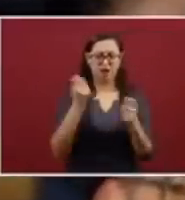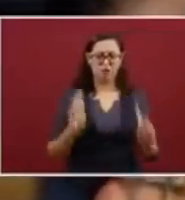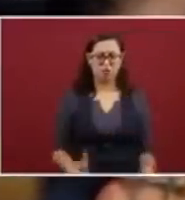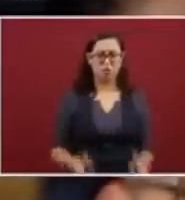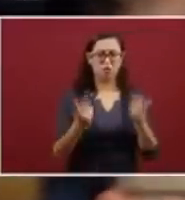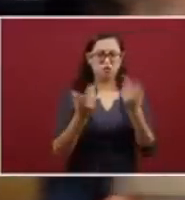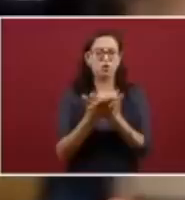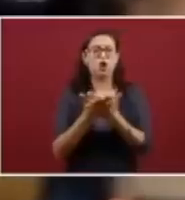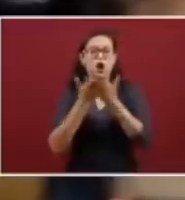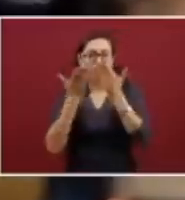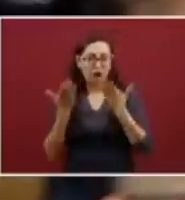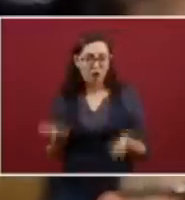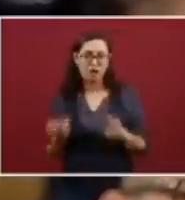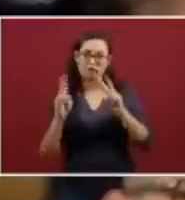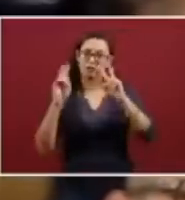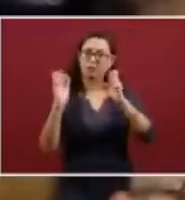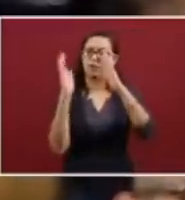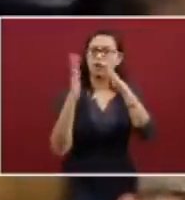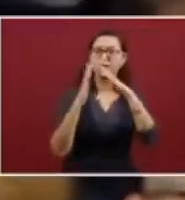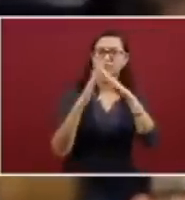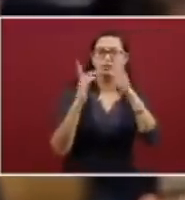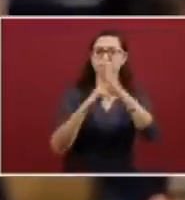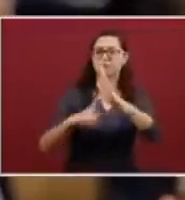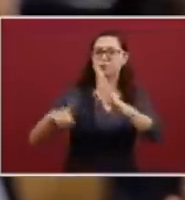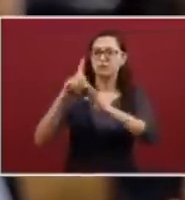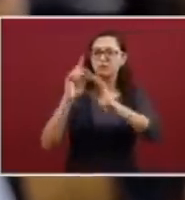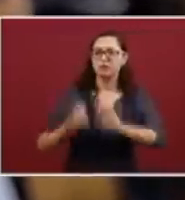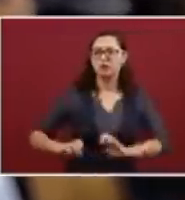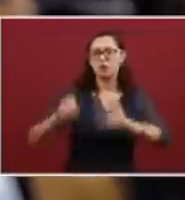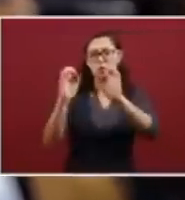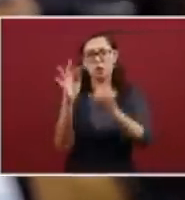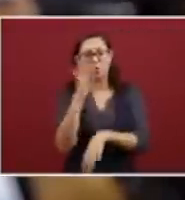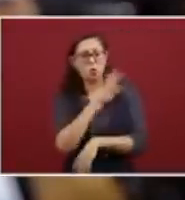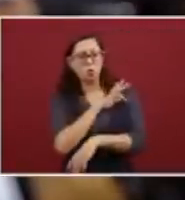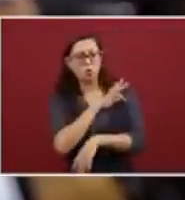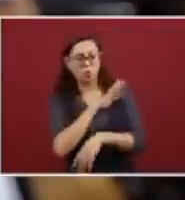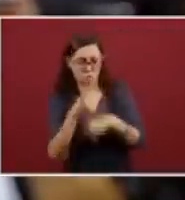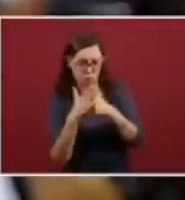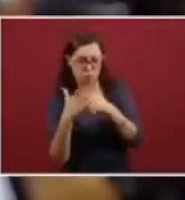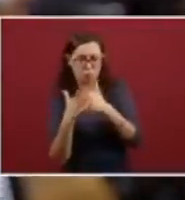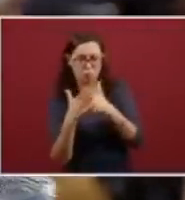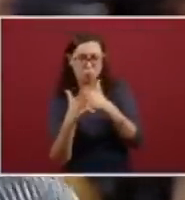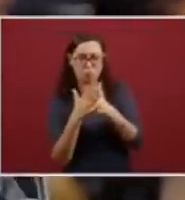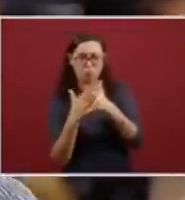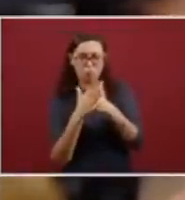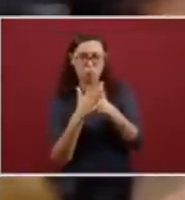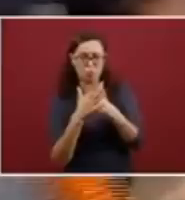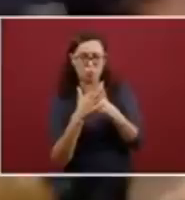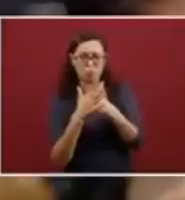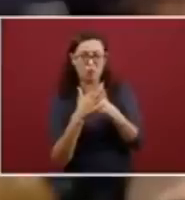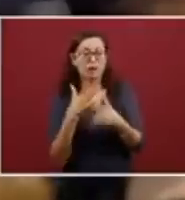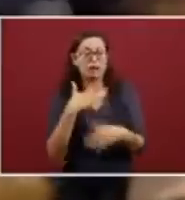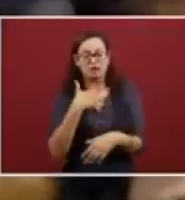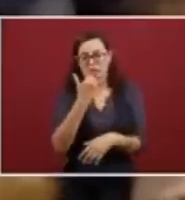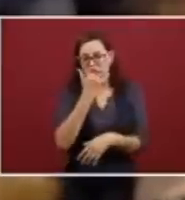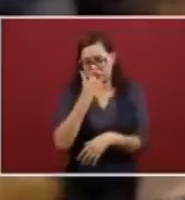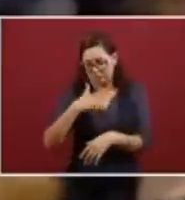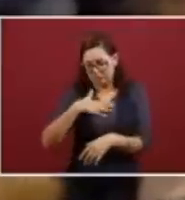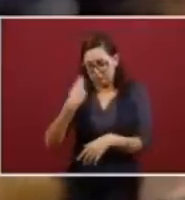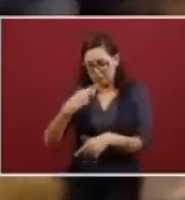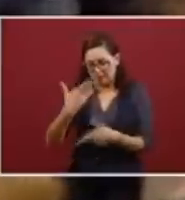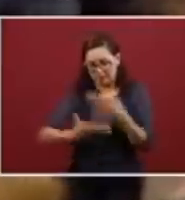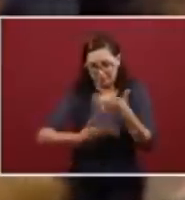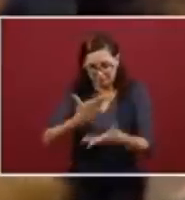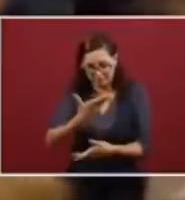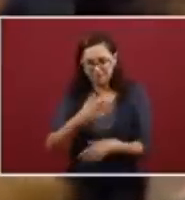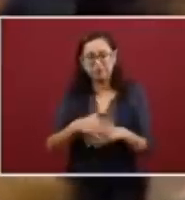la de inmuebles si quisiera que nos pudiera ser presidente bueno z imagen noticias cancelada perdón no me presenté